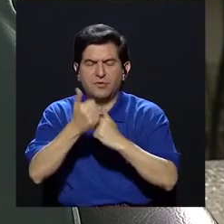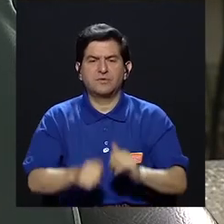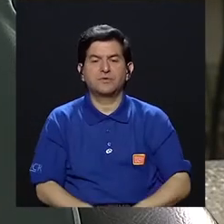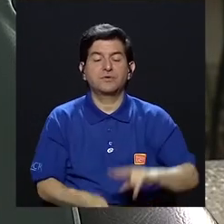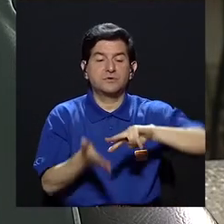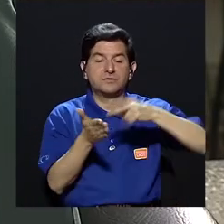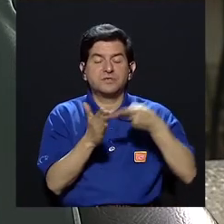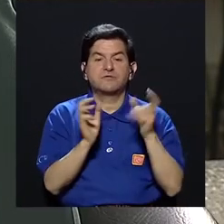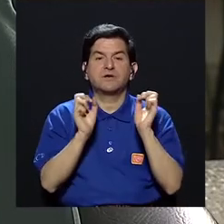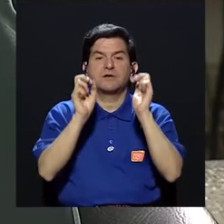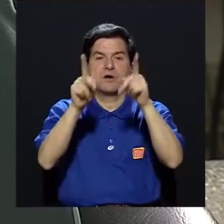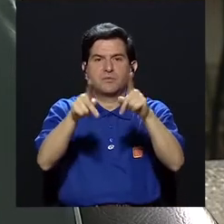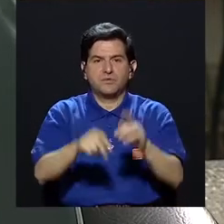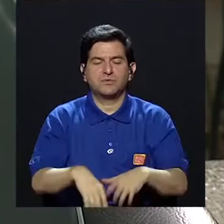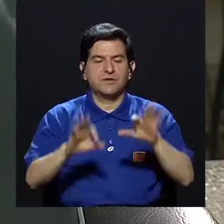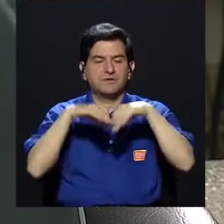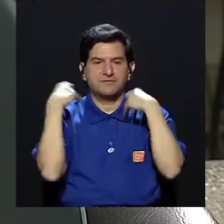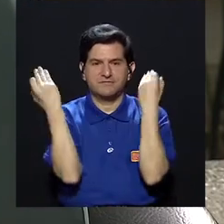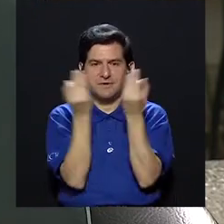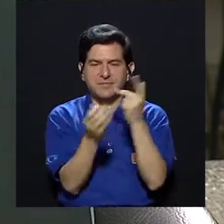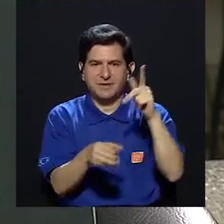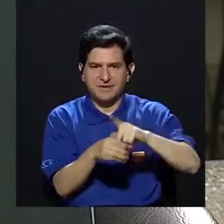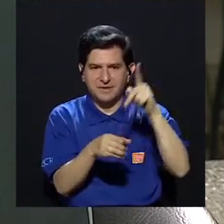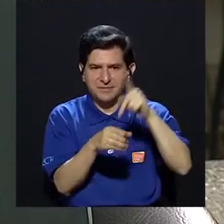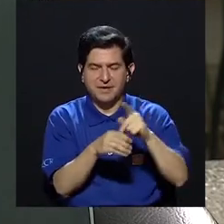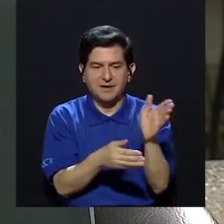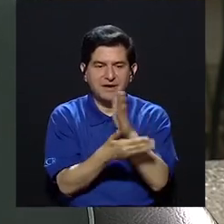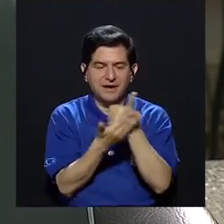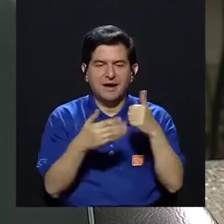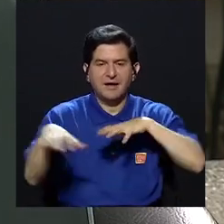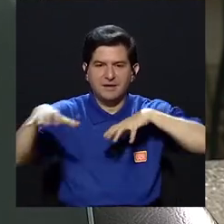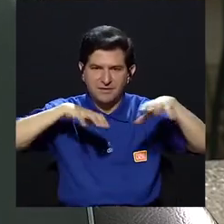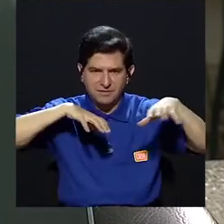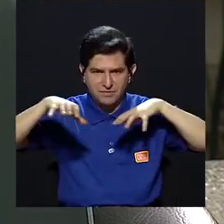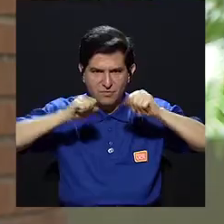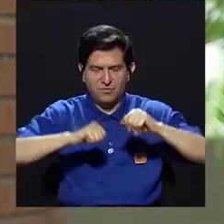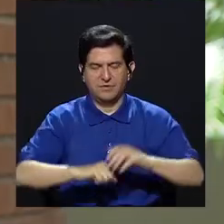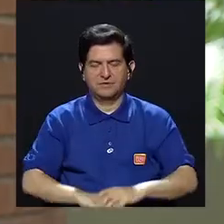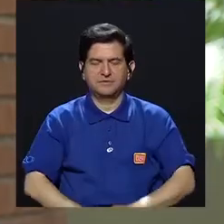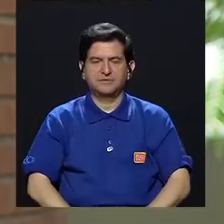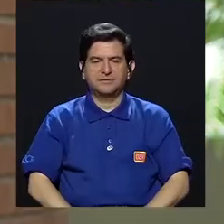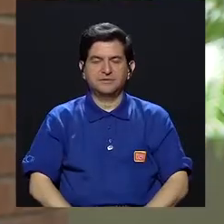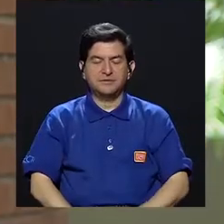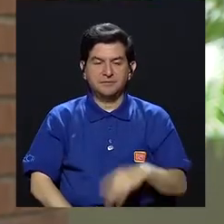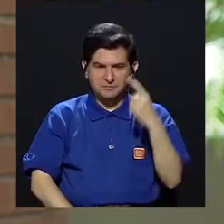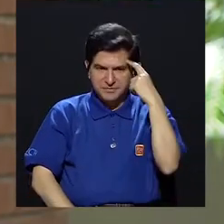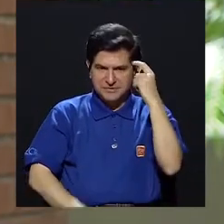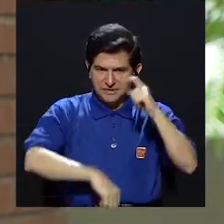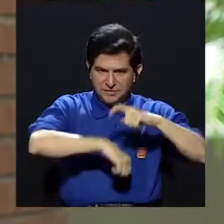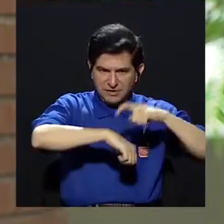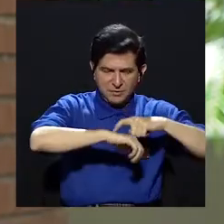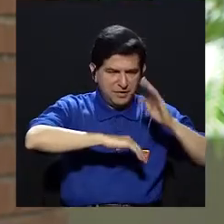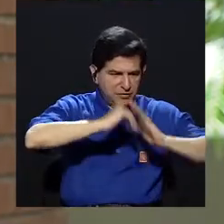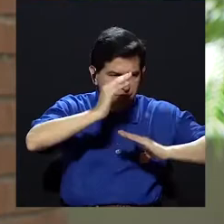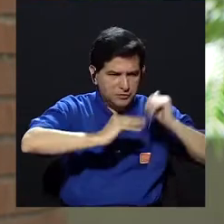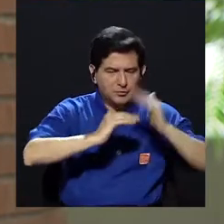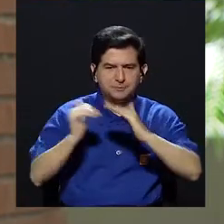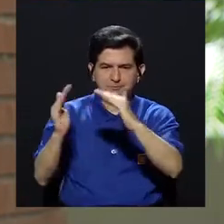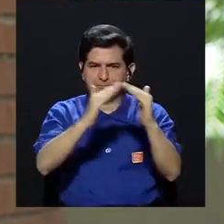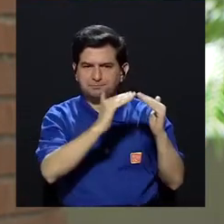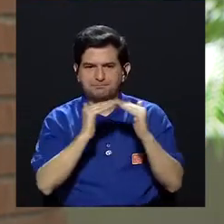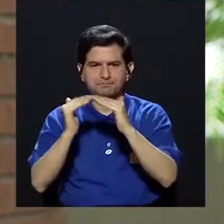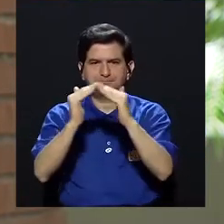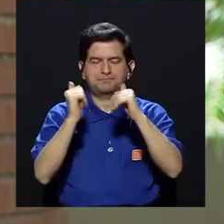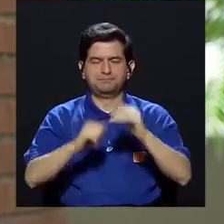es la posibilidad de que las familias participen en algunas actividades de la construcción de su